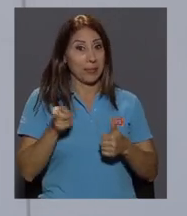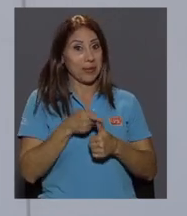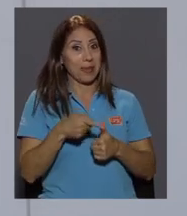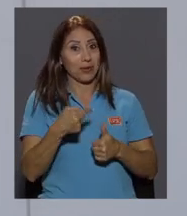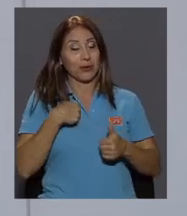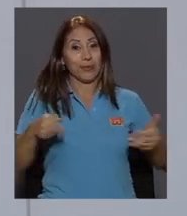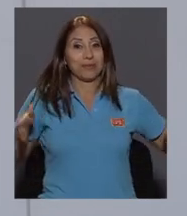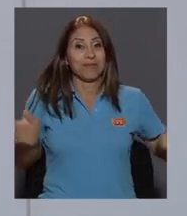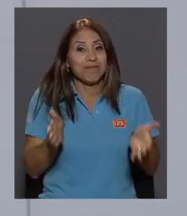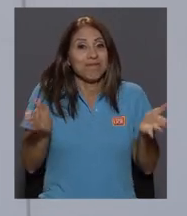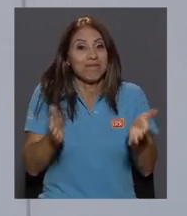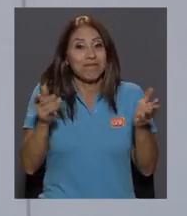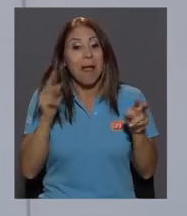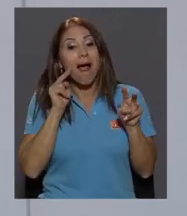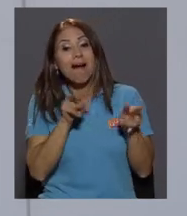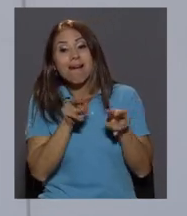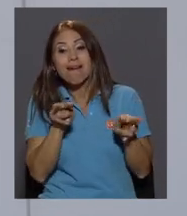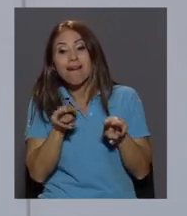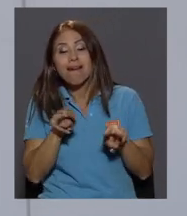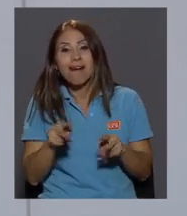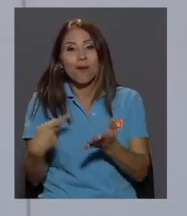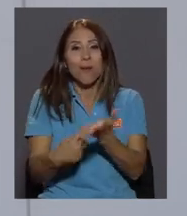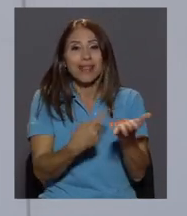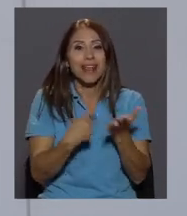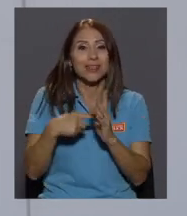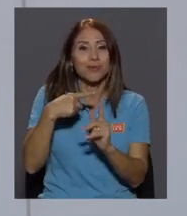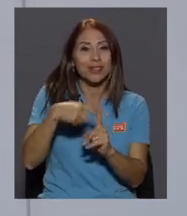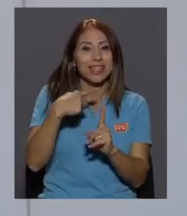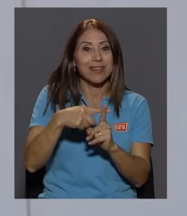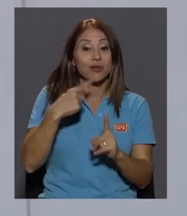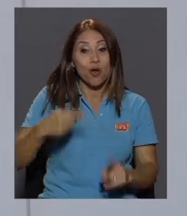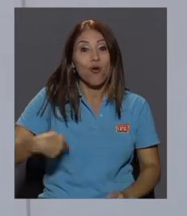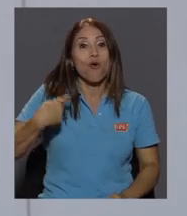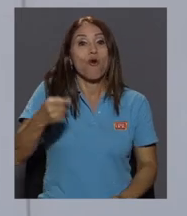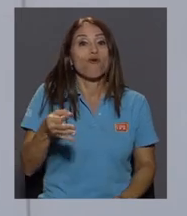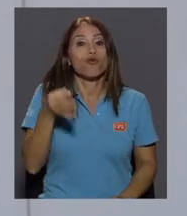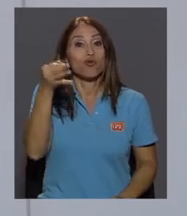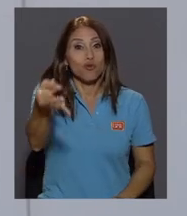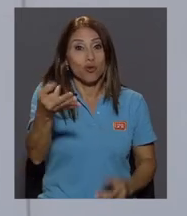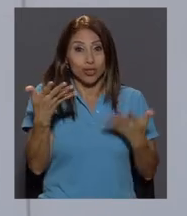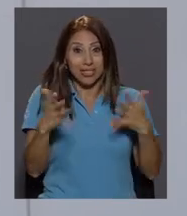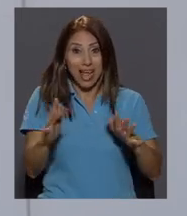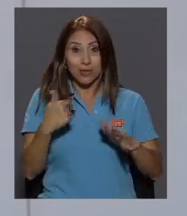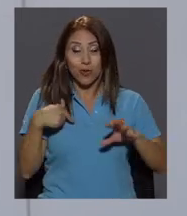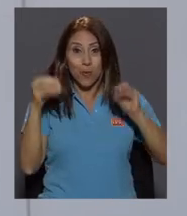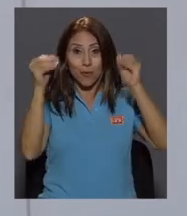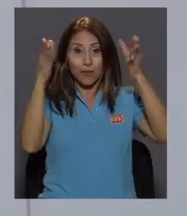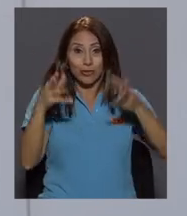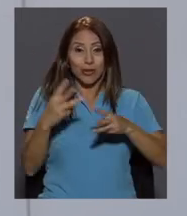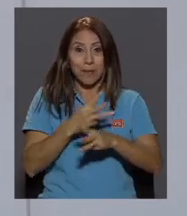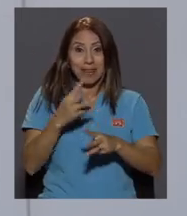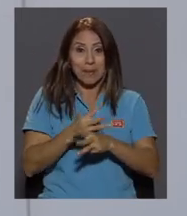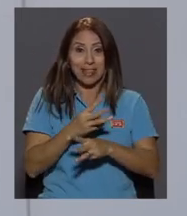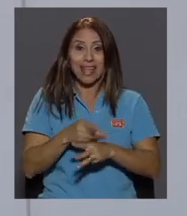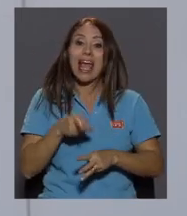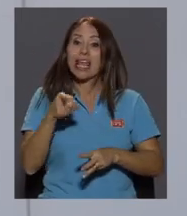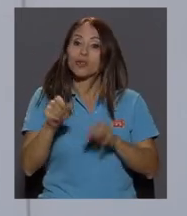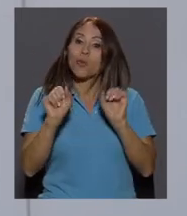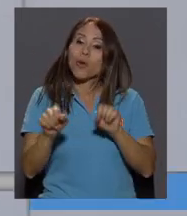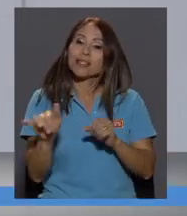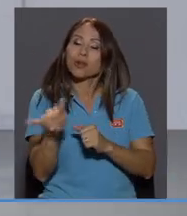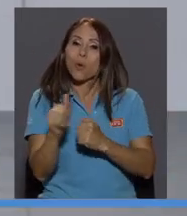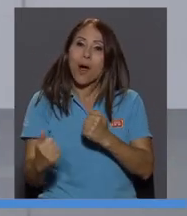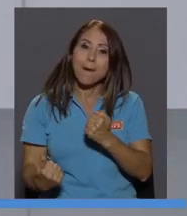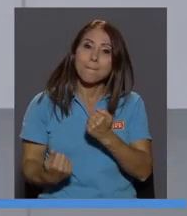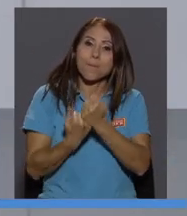motivado mucho también por todos esos comentarios positivos e inclusive en un futuro cuando sea profesor de matemática yo lo podría tener como un aporte para